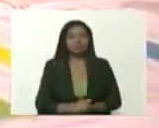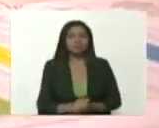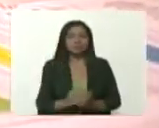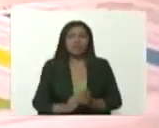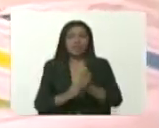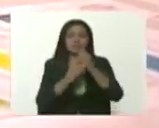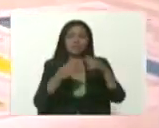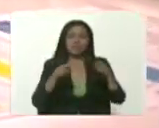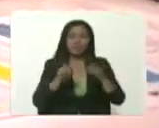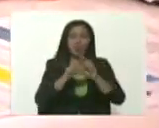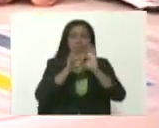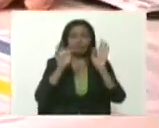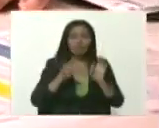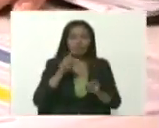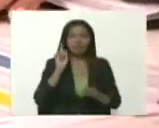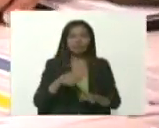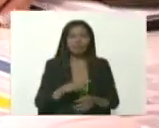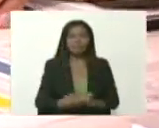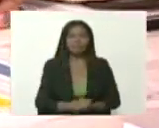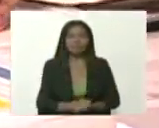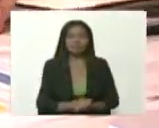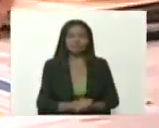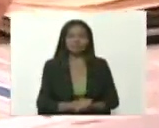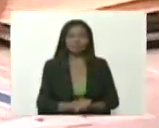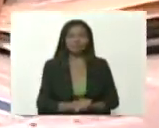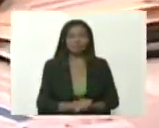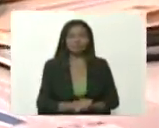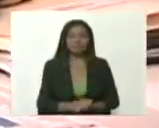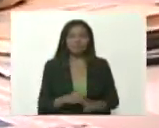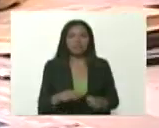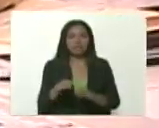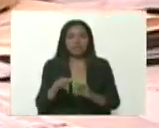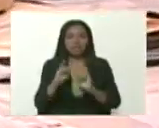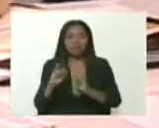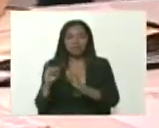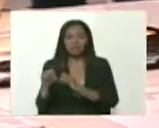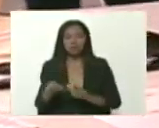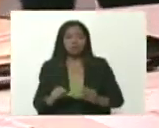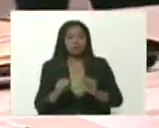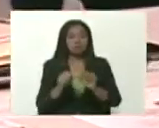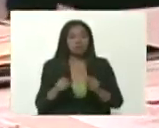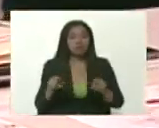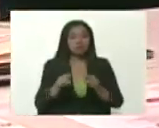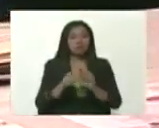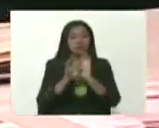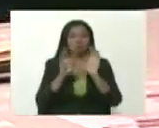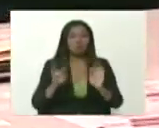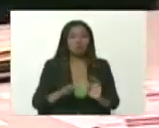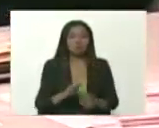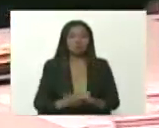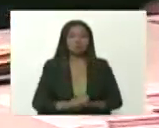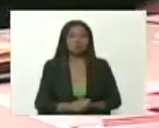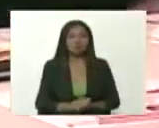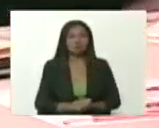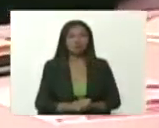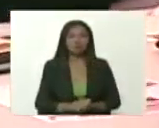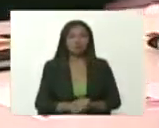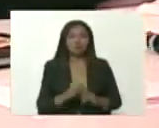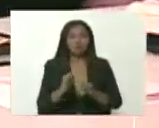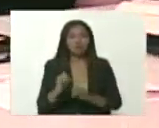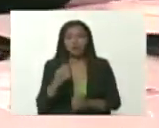líder, la lideresa? Aquí continuamos, fíjense ustedes. Esto nos lo